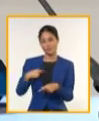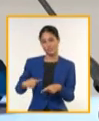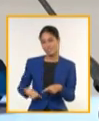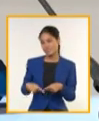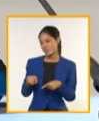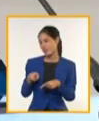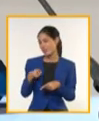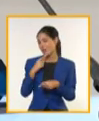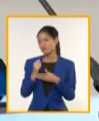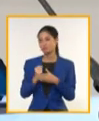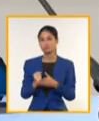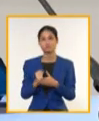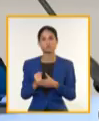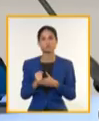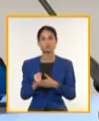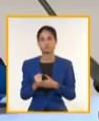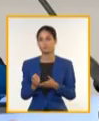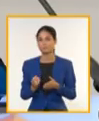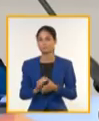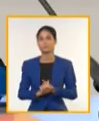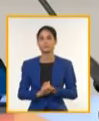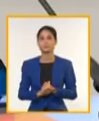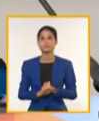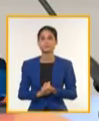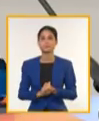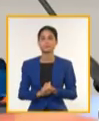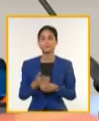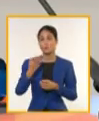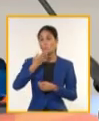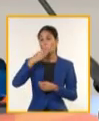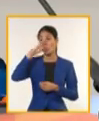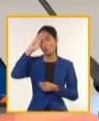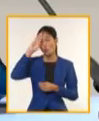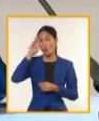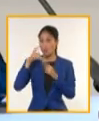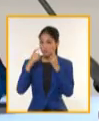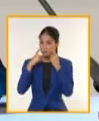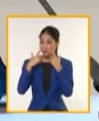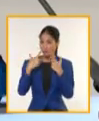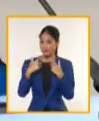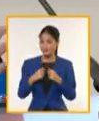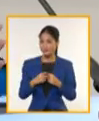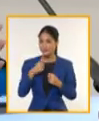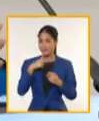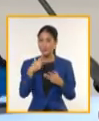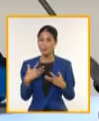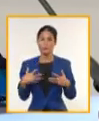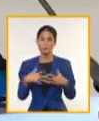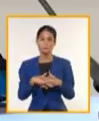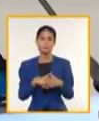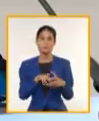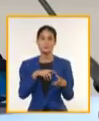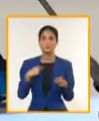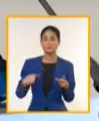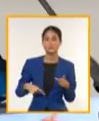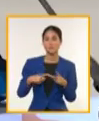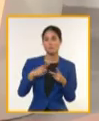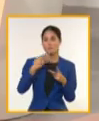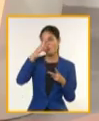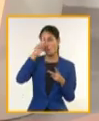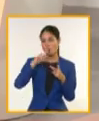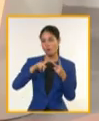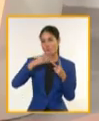Siento, por supuesto, que Cuba ha tenido un papel muy importante en la relación de China con la región, en